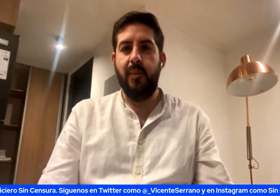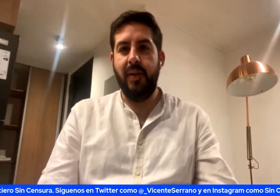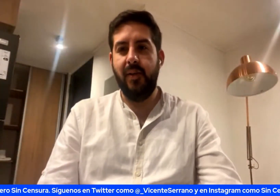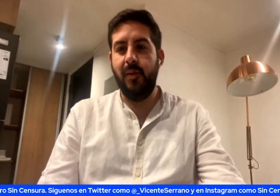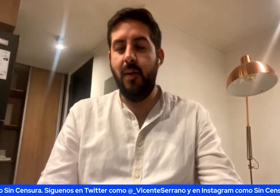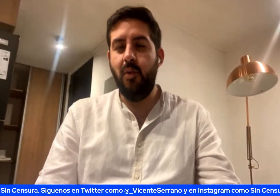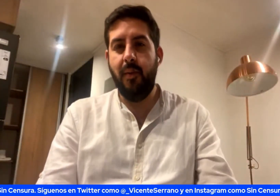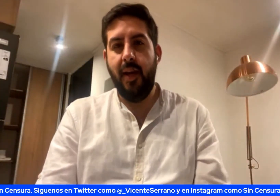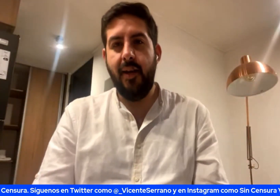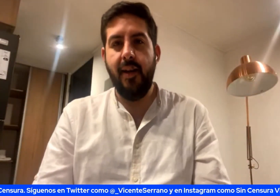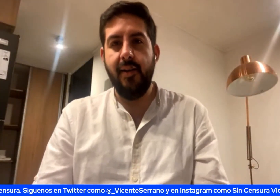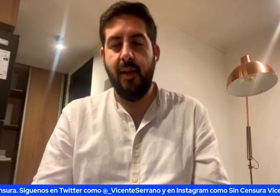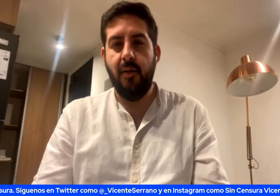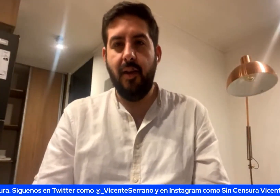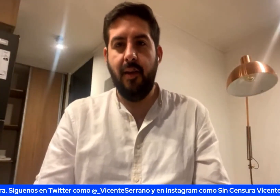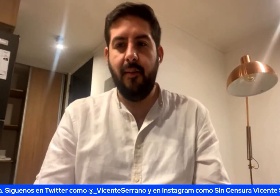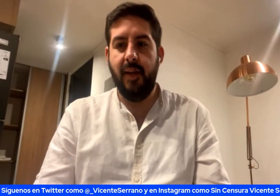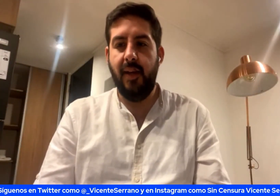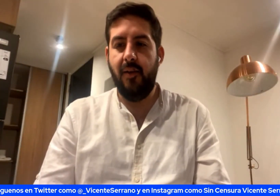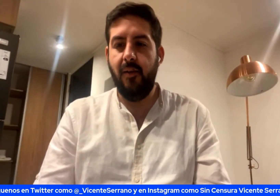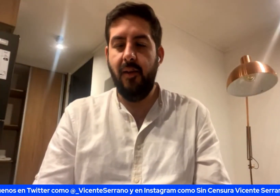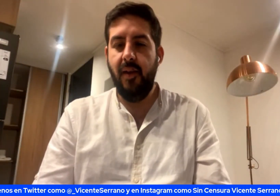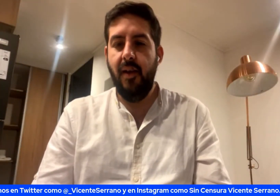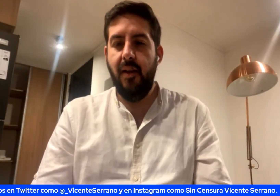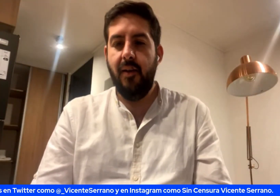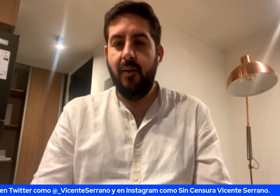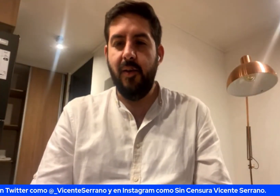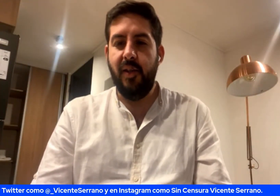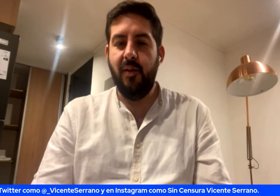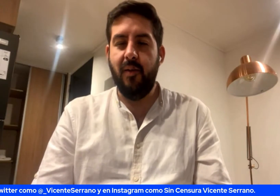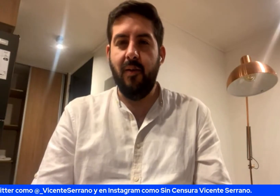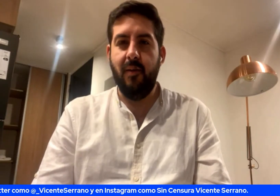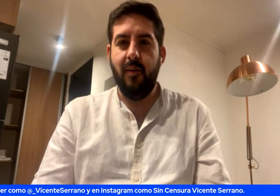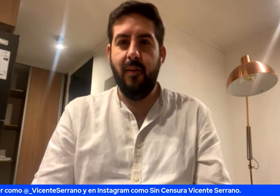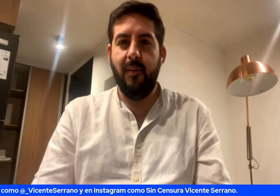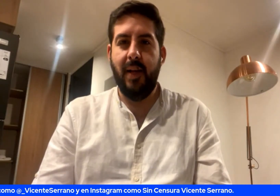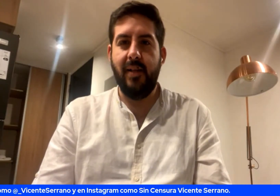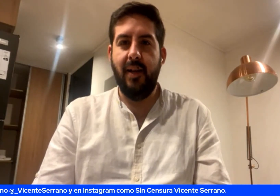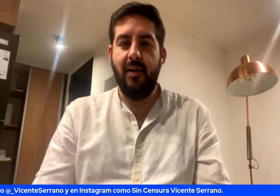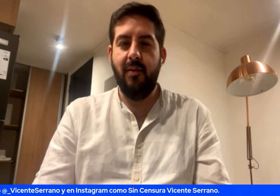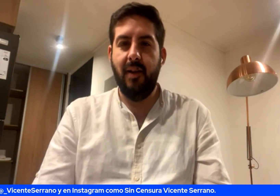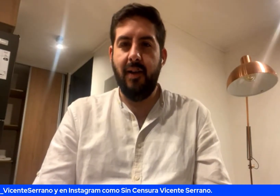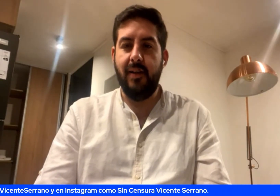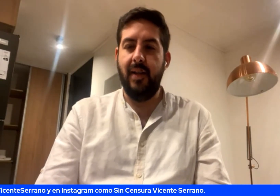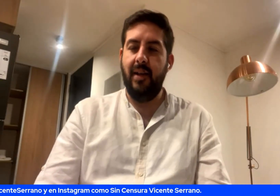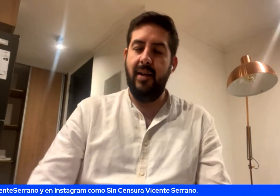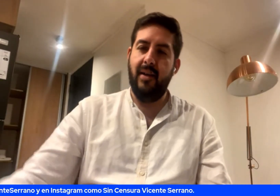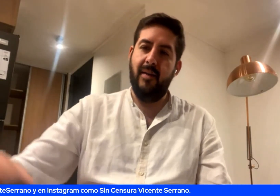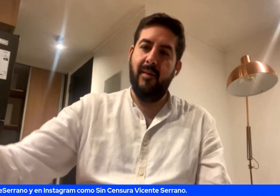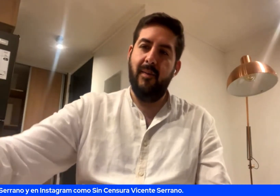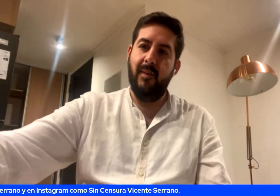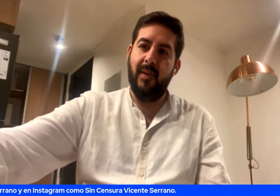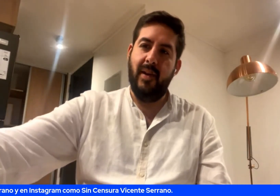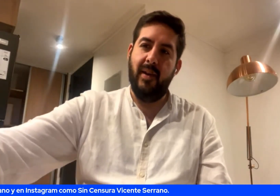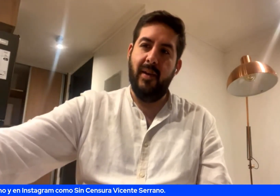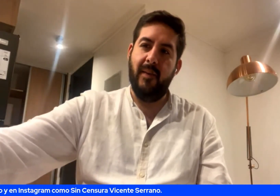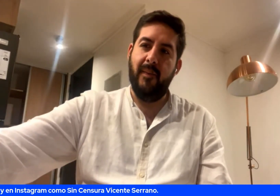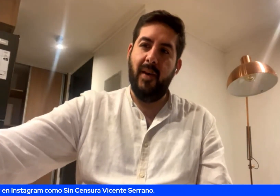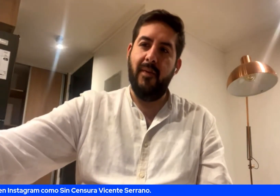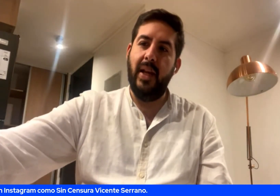Gracias, Vicente. Pues nos va a ir muy bien en el Estado de México. Coincido con Marcelino, ojalá que siga ahí